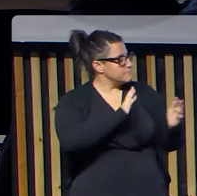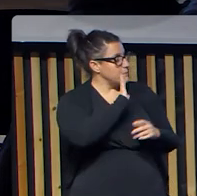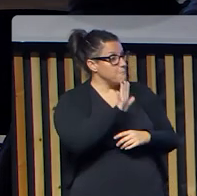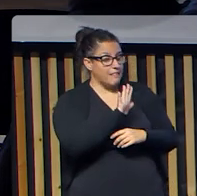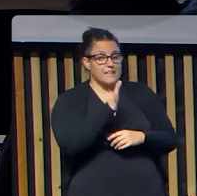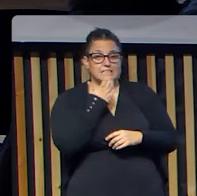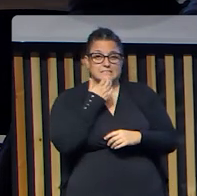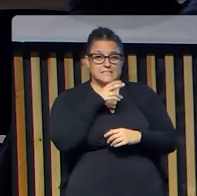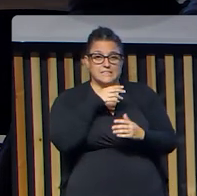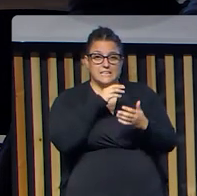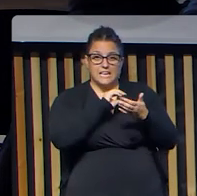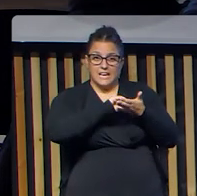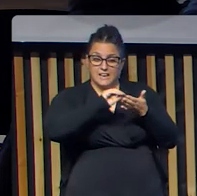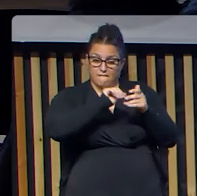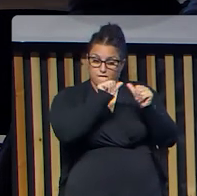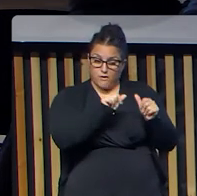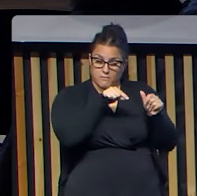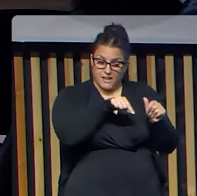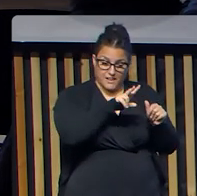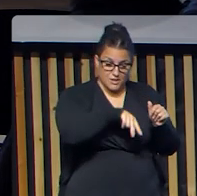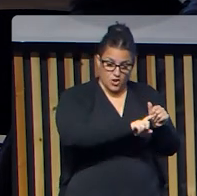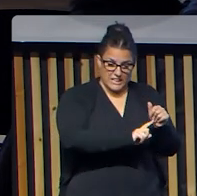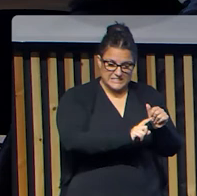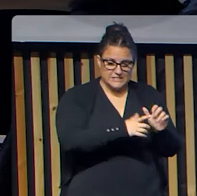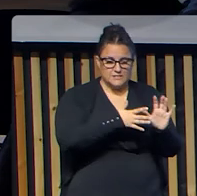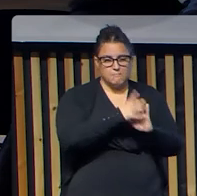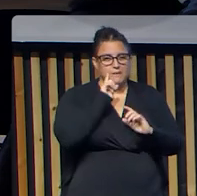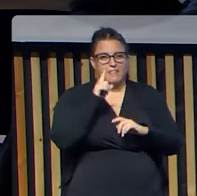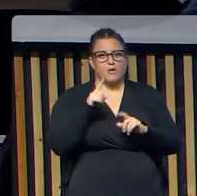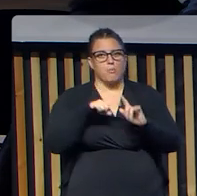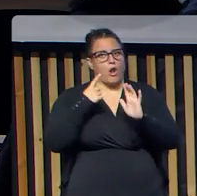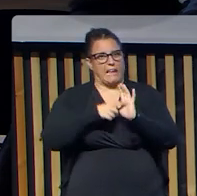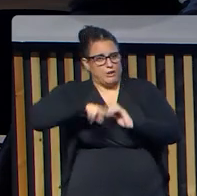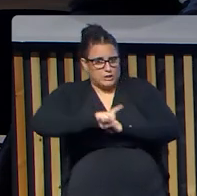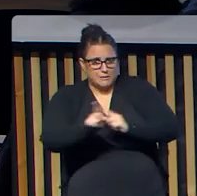no y lo de la pérdida de poder que se aferren